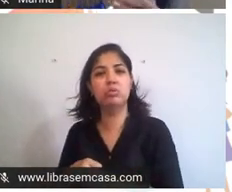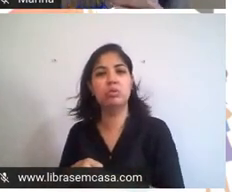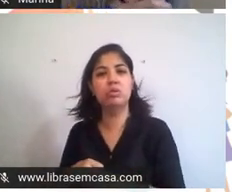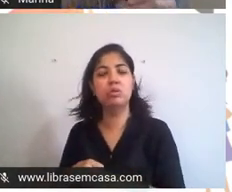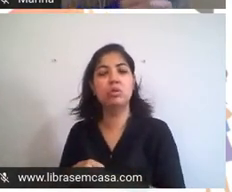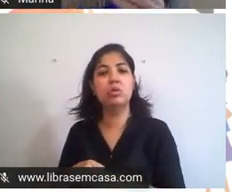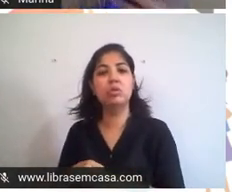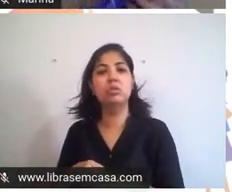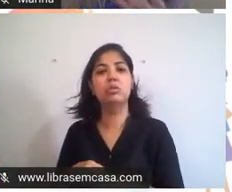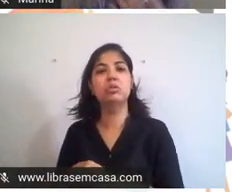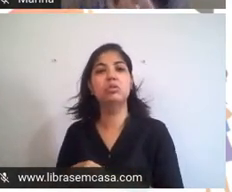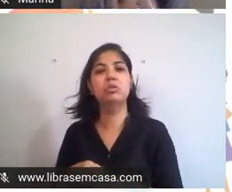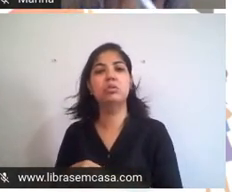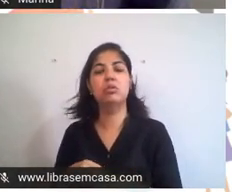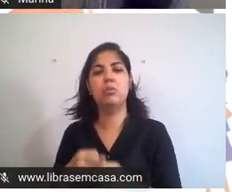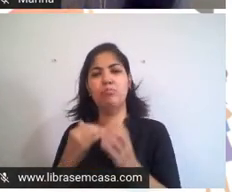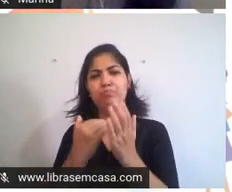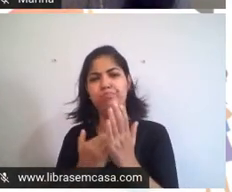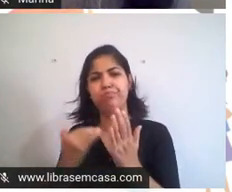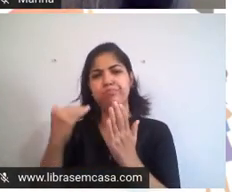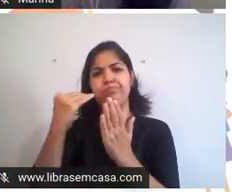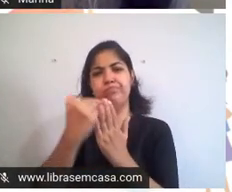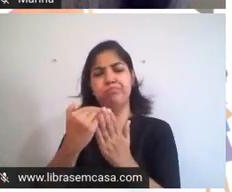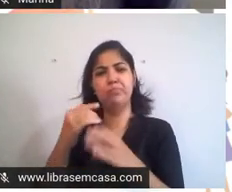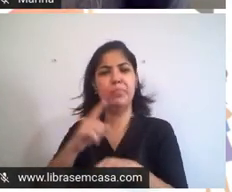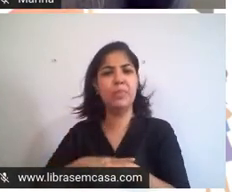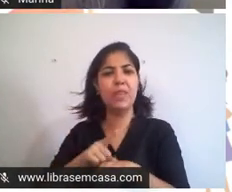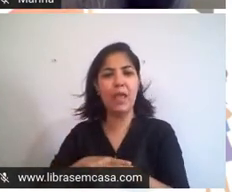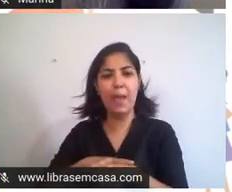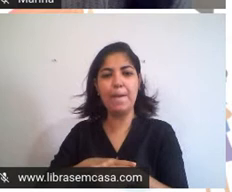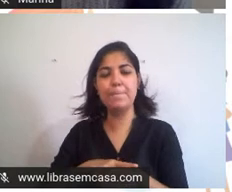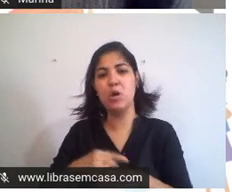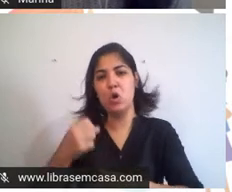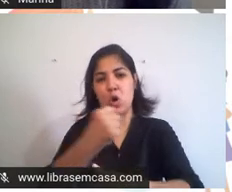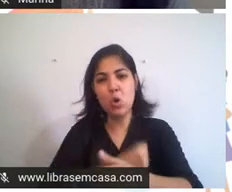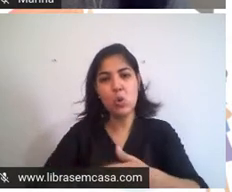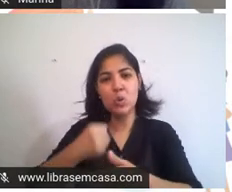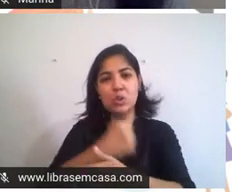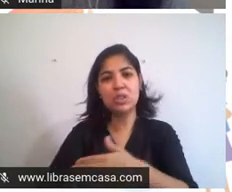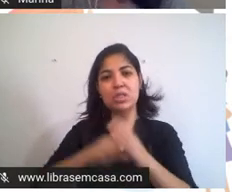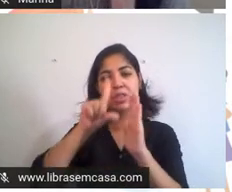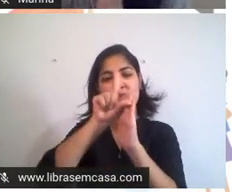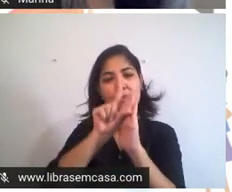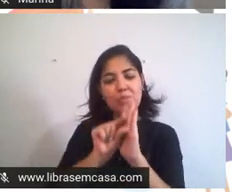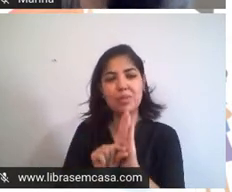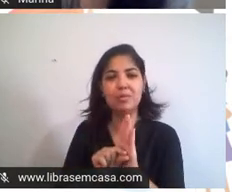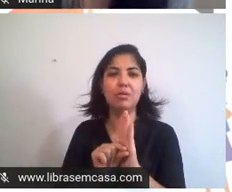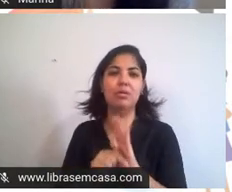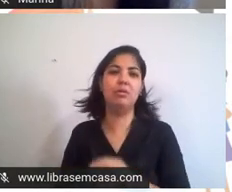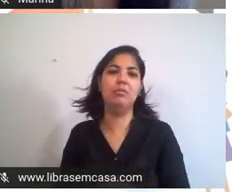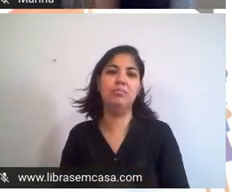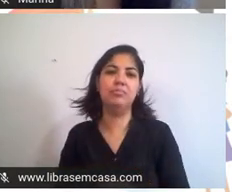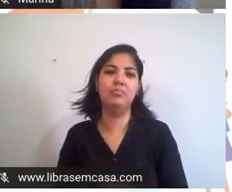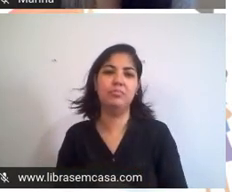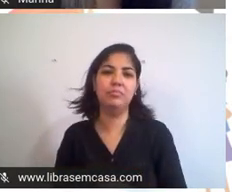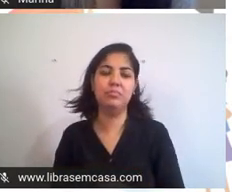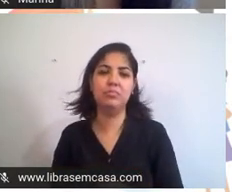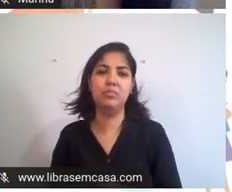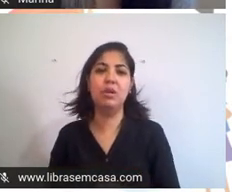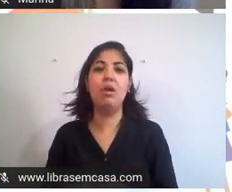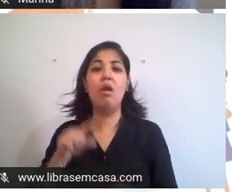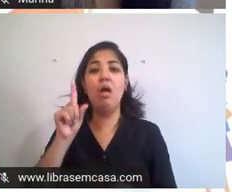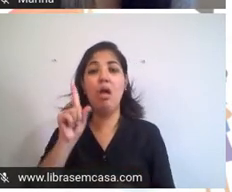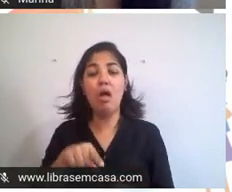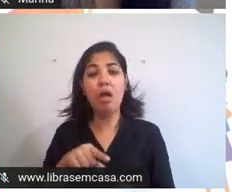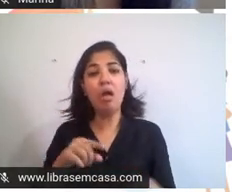solidificarse, reconciliarse desde hace muchísimo tiempo, que es el de volver a la cocina y volver a reconciliarnos con nuestra alimentación como un evento de salud, como un evento de